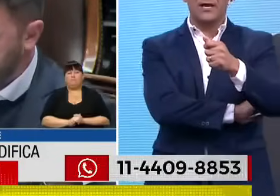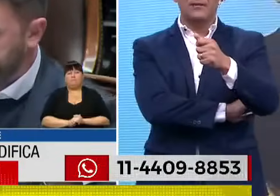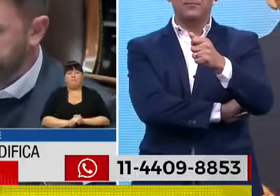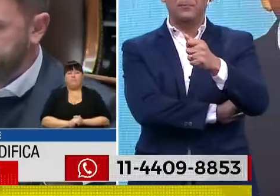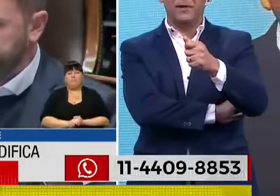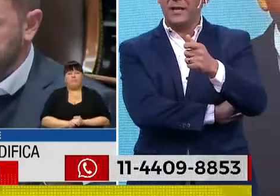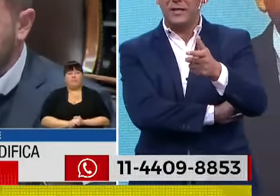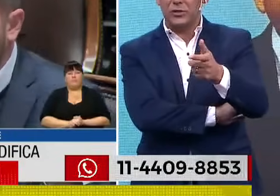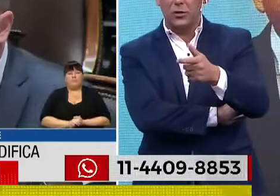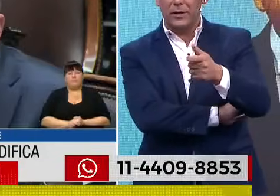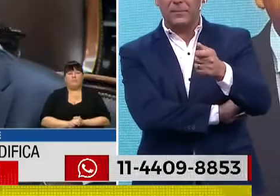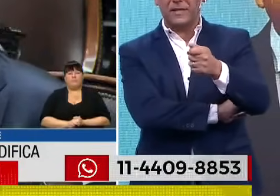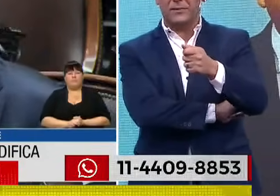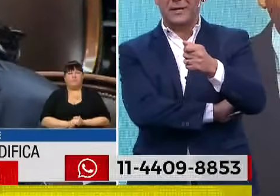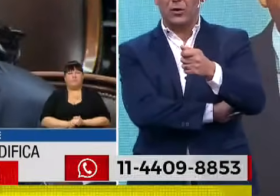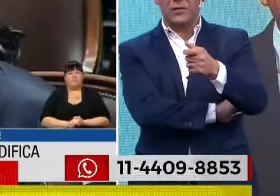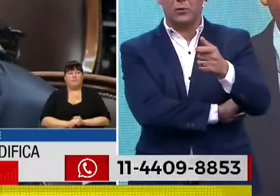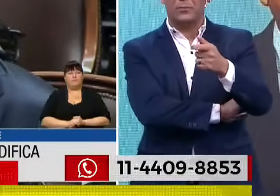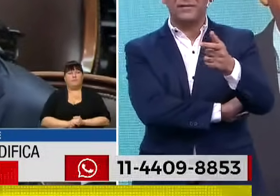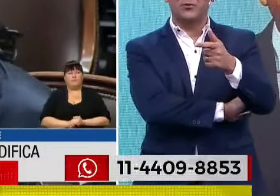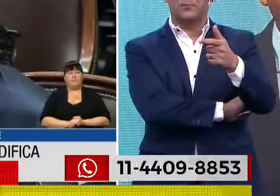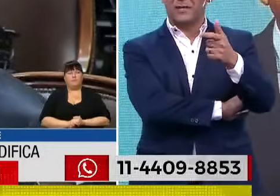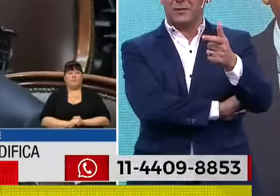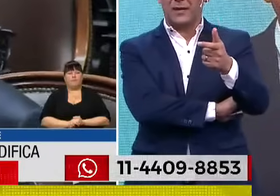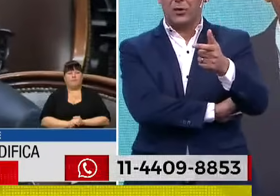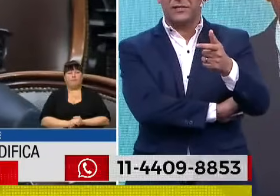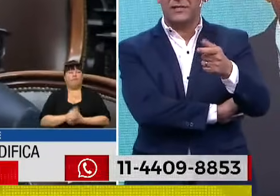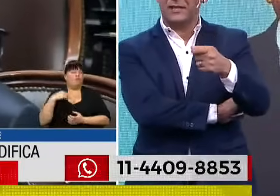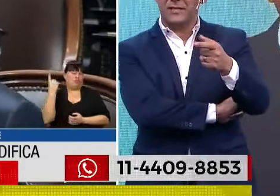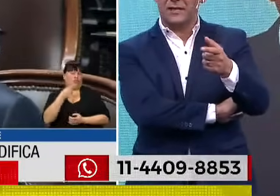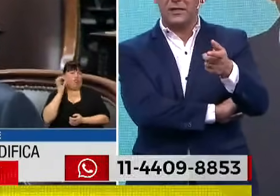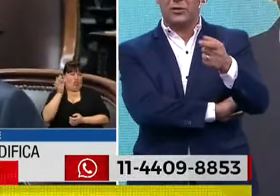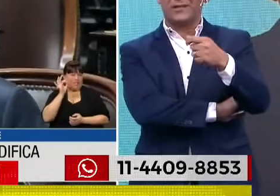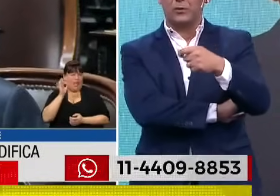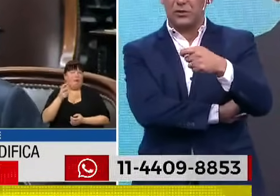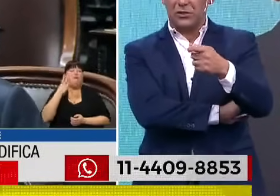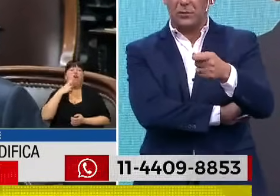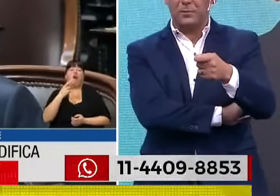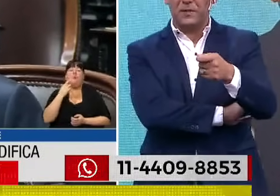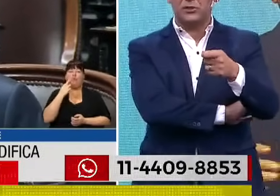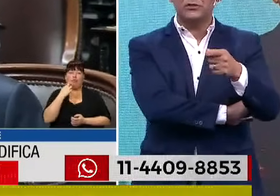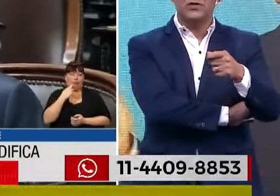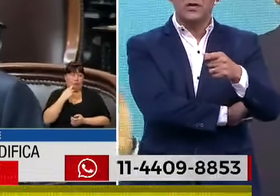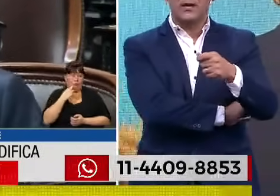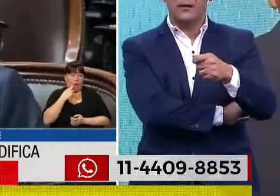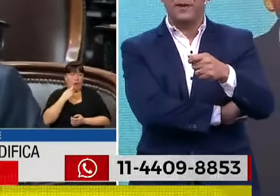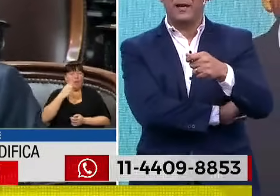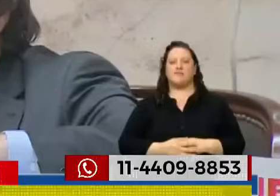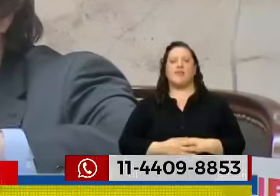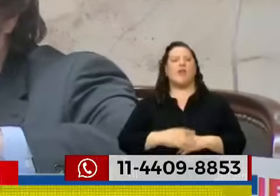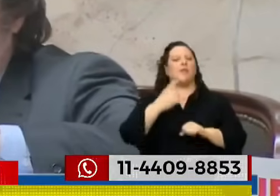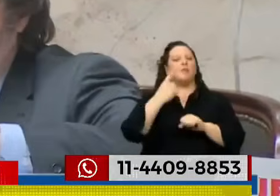bancos, el crédito para trabajadores o el préstamo para trabajadores en la tarjeta de crédito de hasta 400 mil pesos.